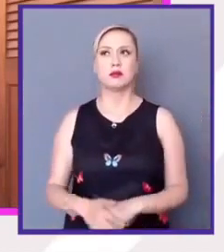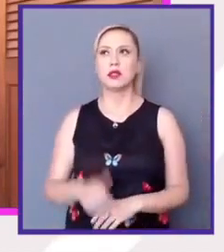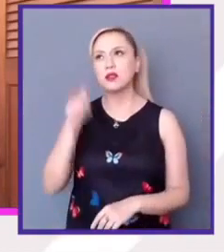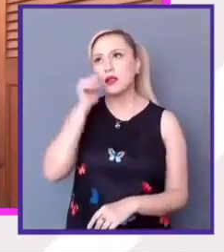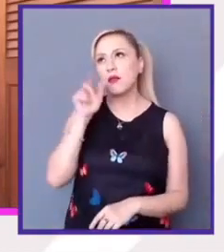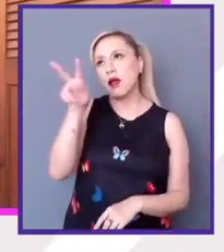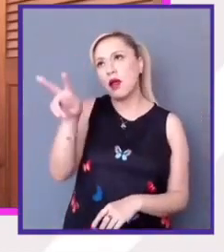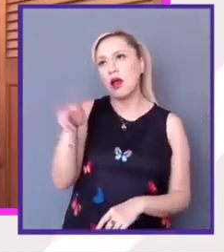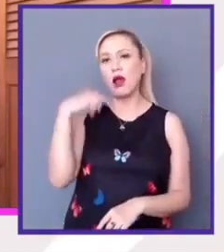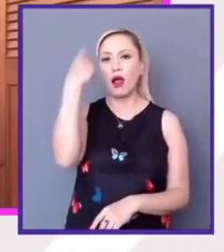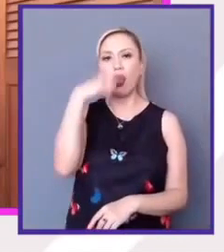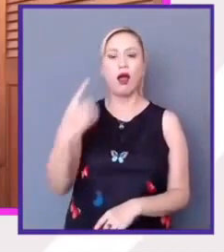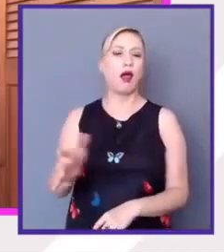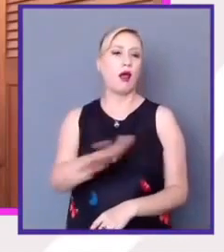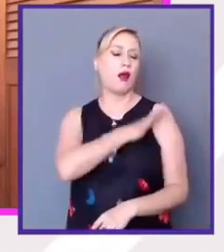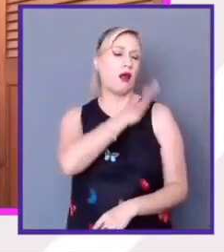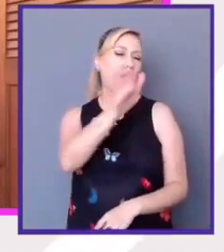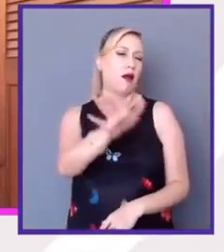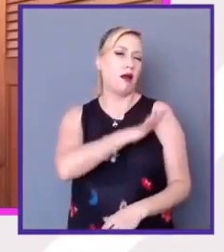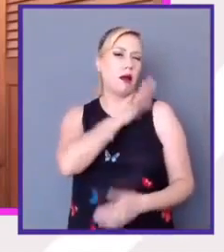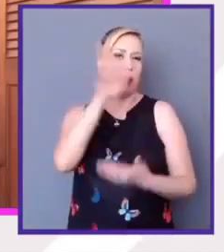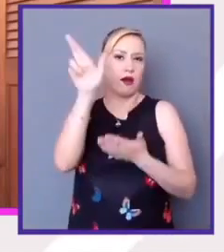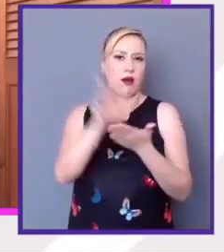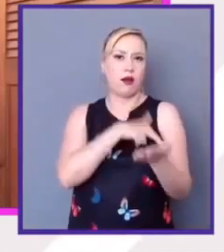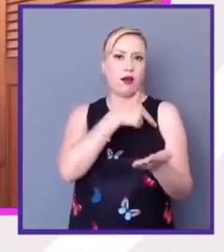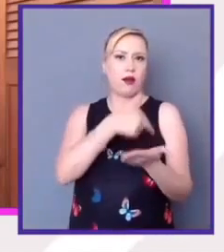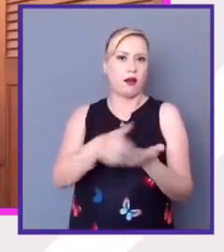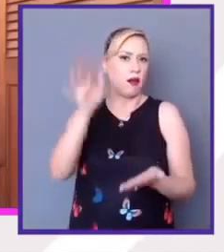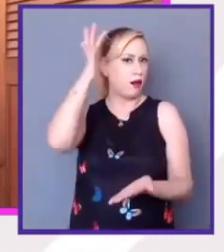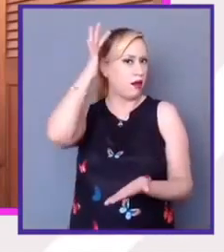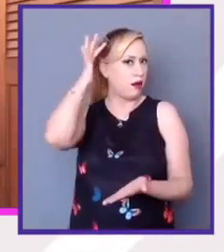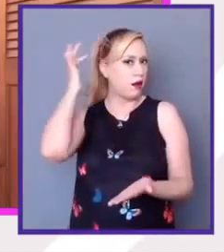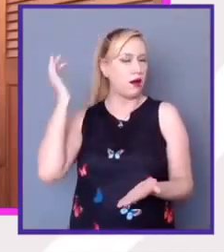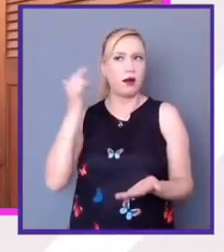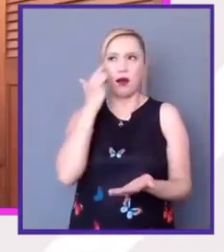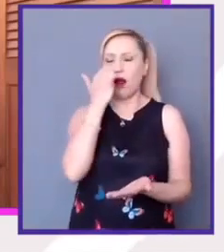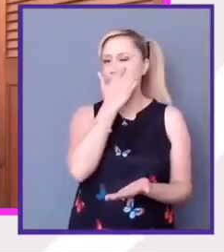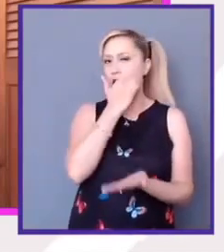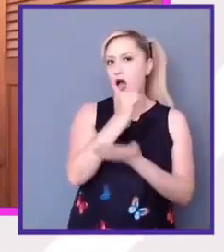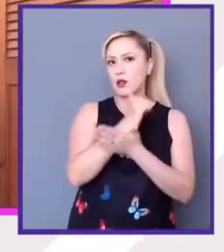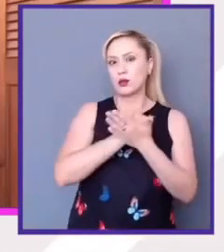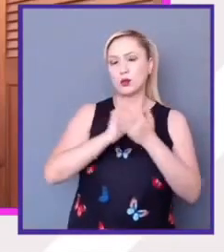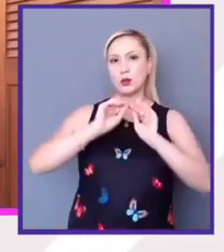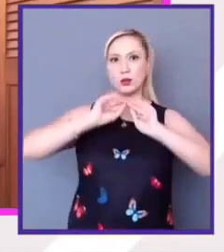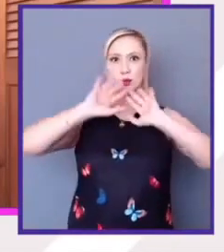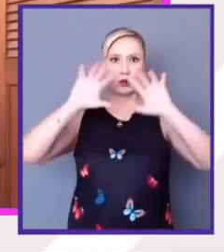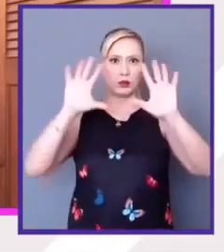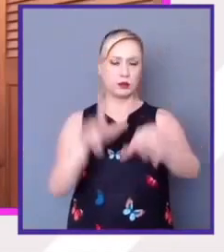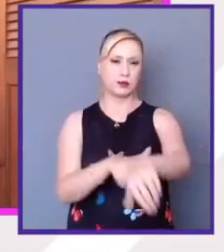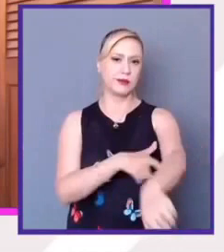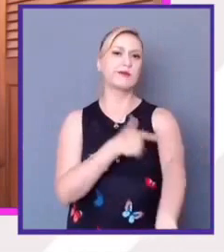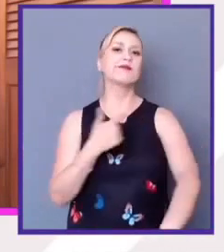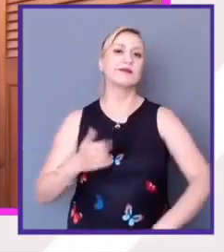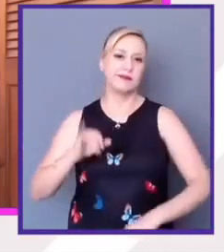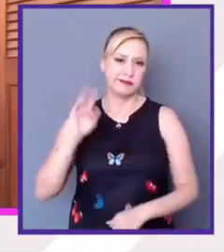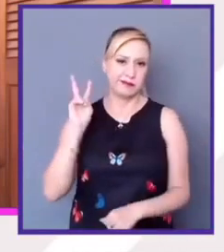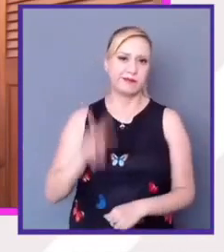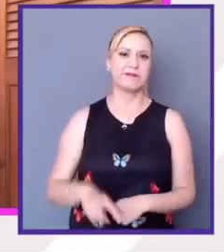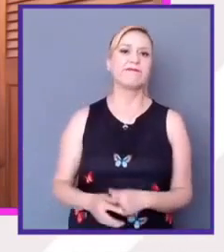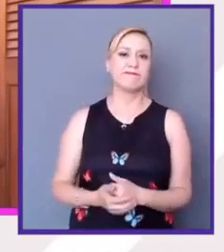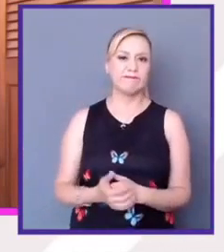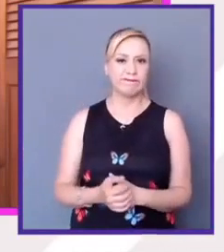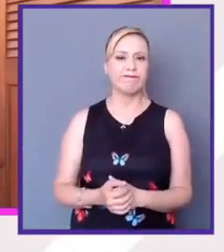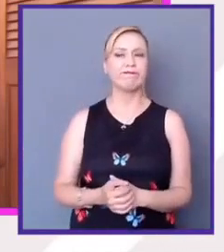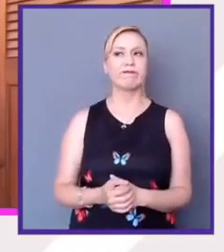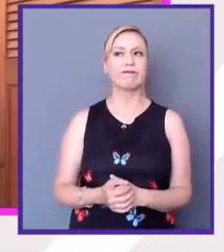las imágenes aparecen personas que son normalmente con tonalidades de piel blancas, ¿no? Y por último, creo que vamos a